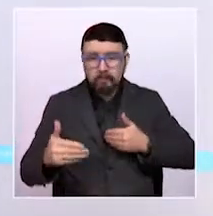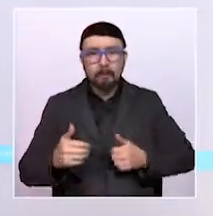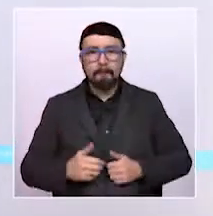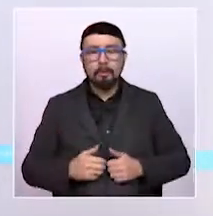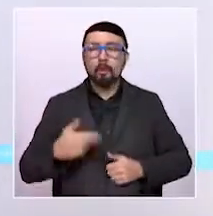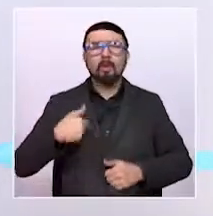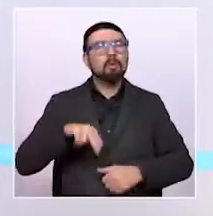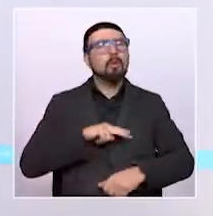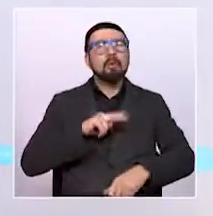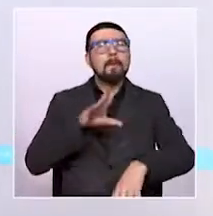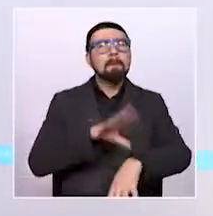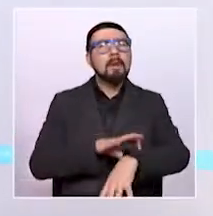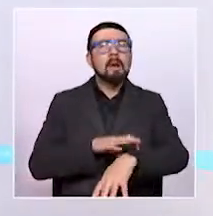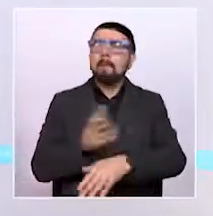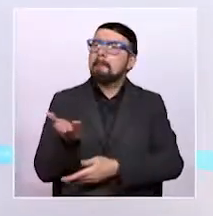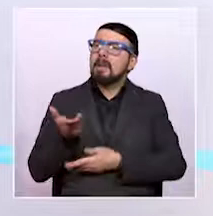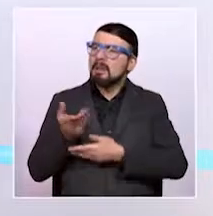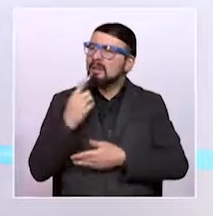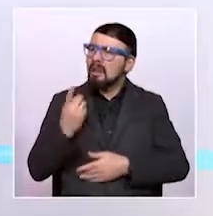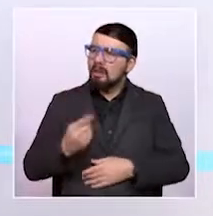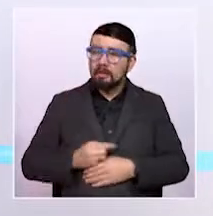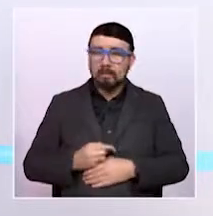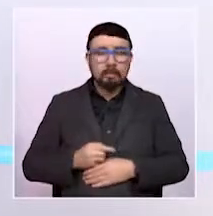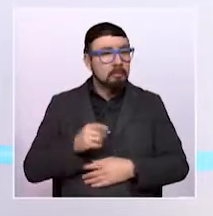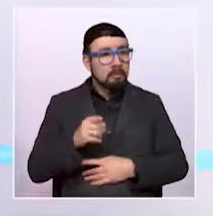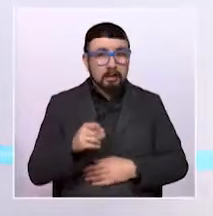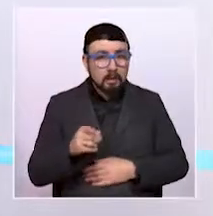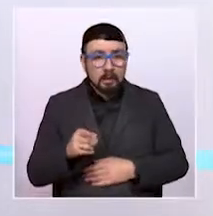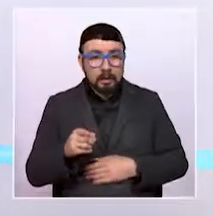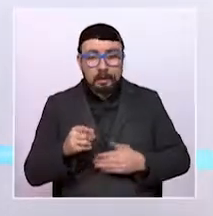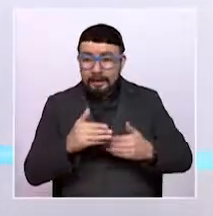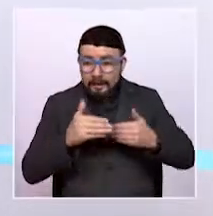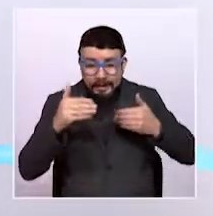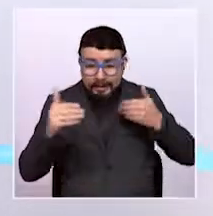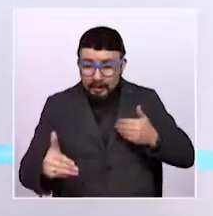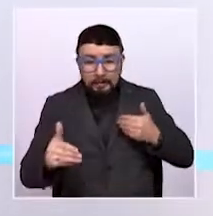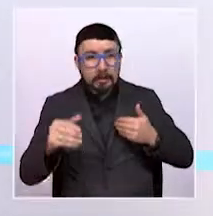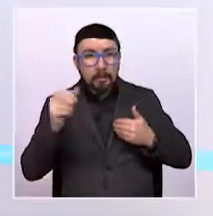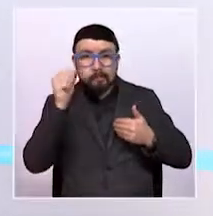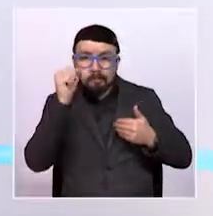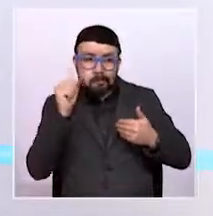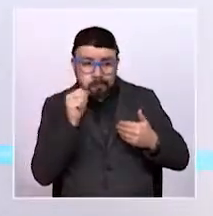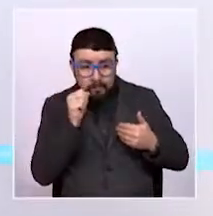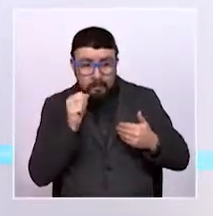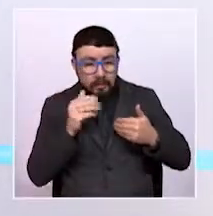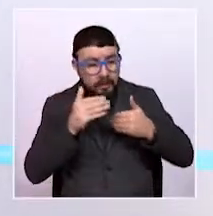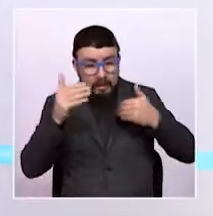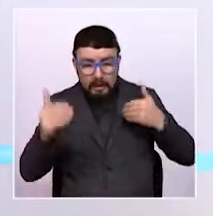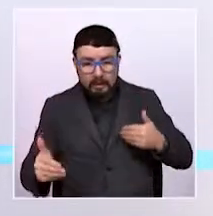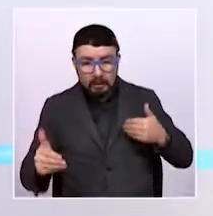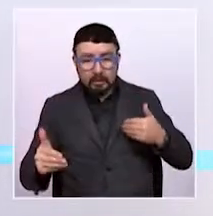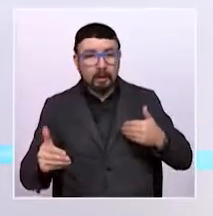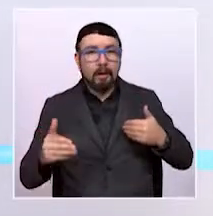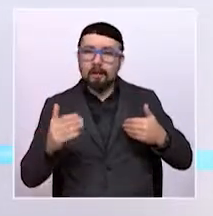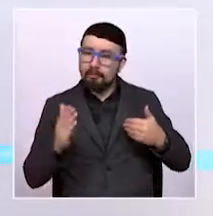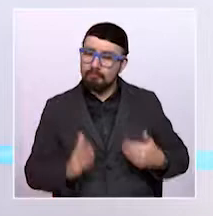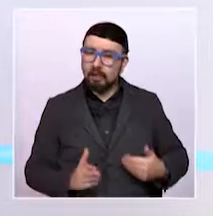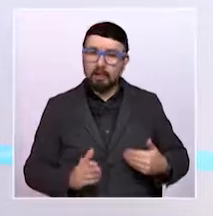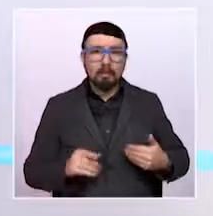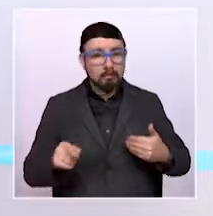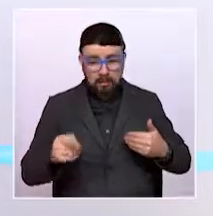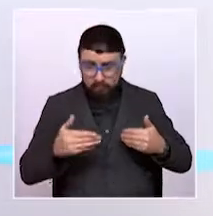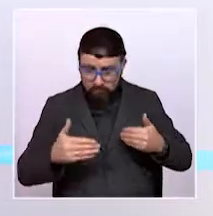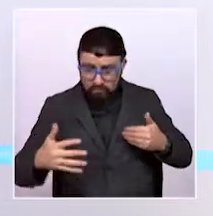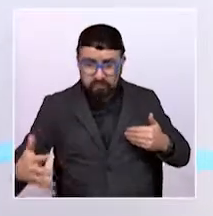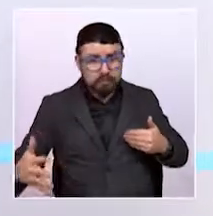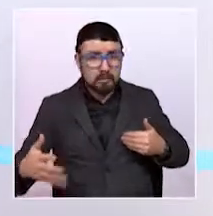era que por favor dijeran un límite máximo para el embarazo porque después de cierto tiempo un feto ya